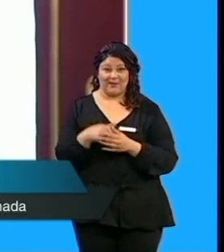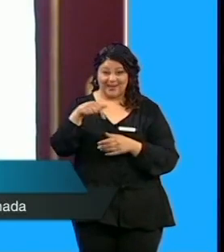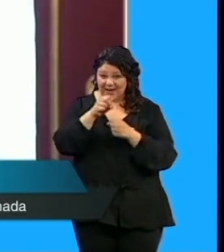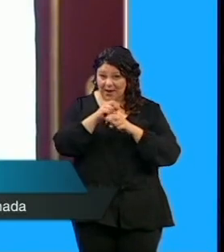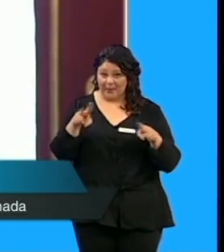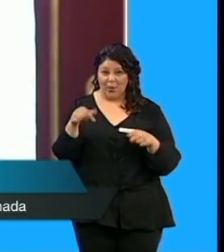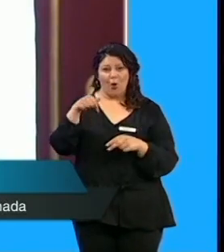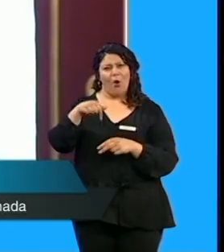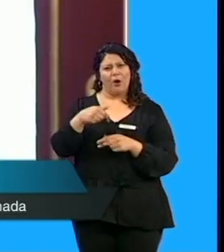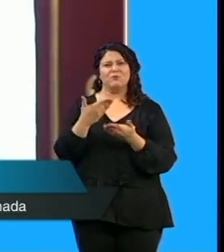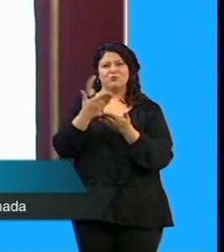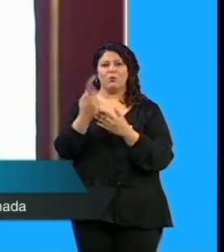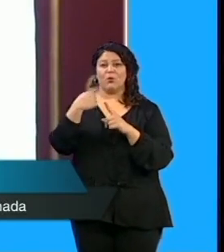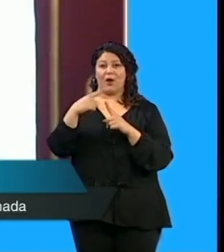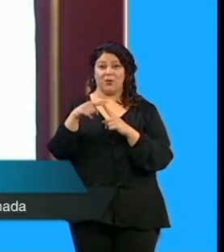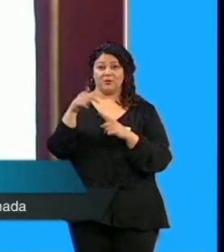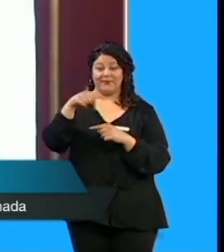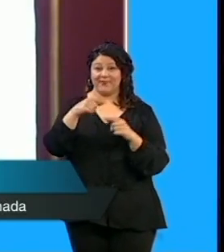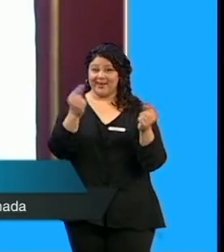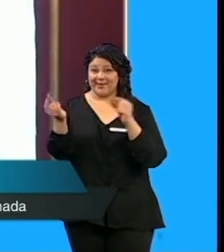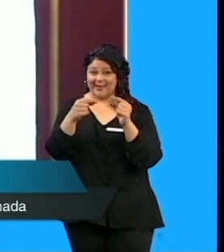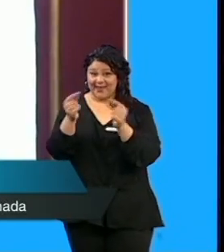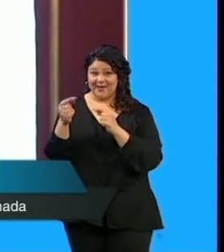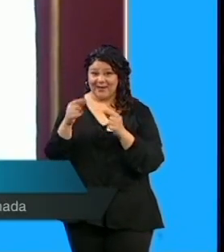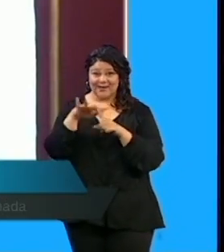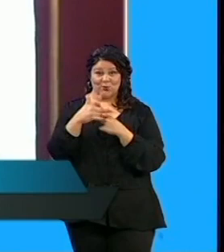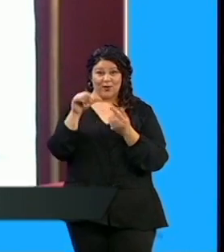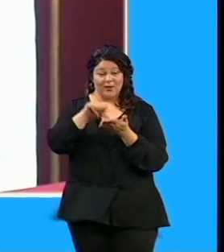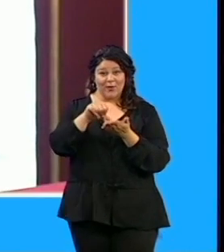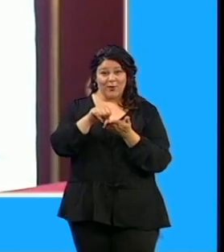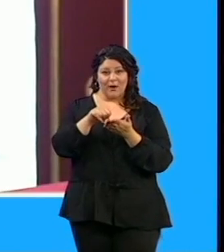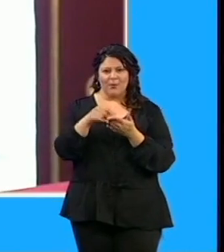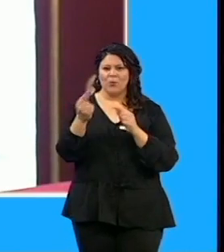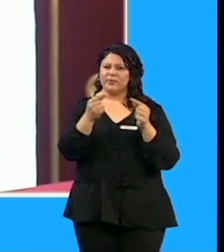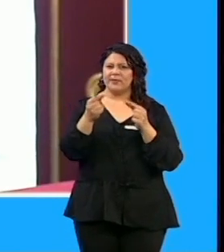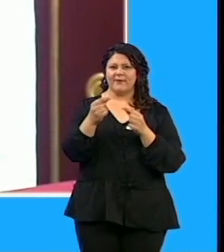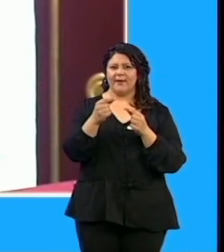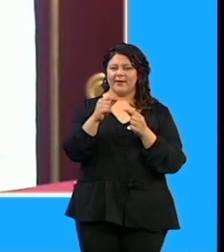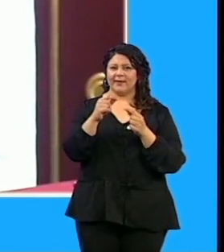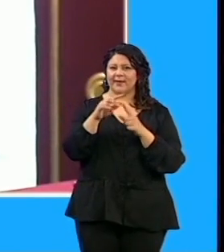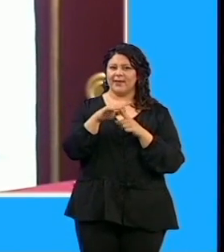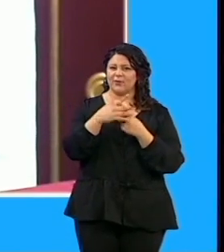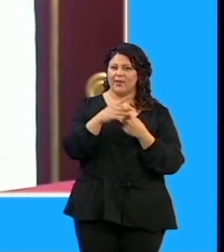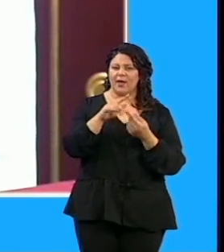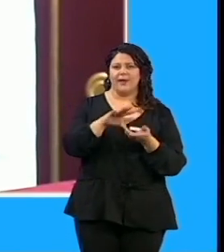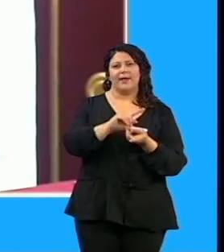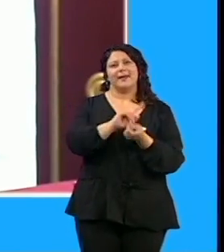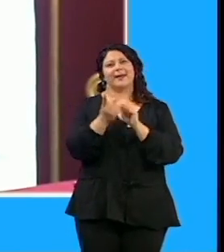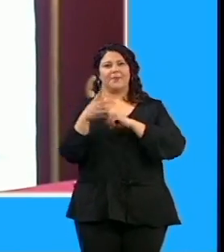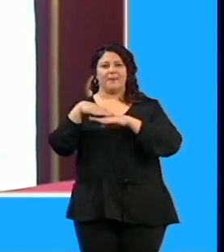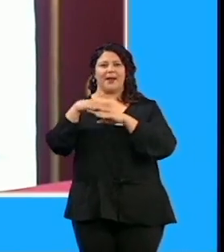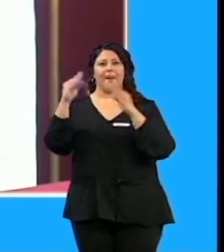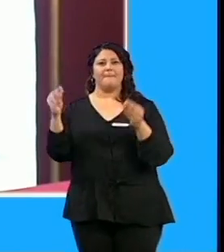cosa, y es que este debate de Estado a la ciudad pasa a ser un debate de Estado y mejora de la ciudad. No se puede